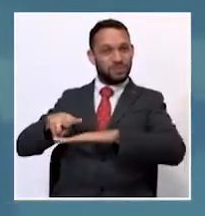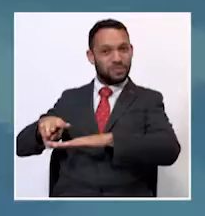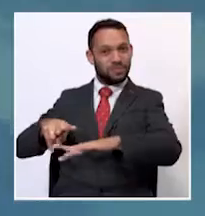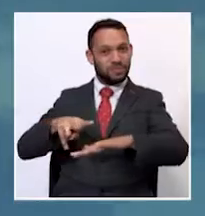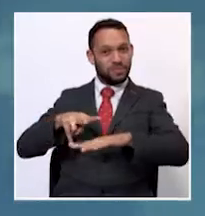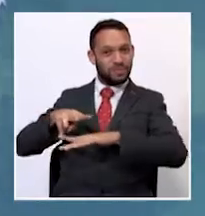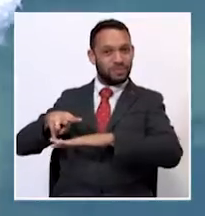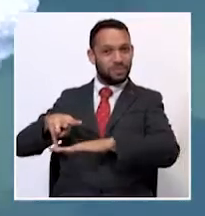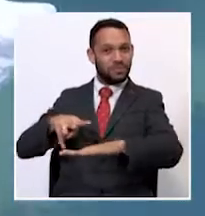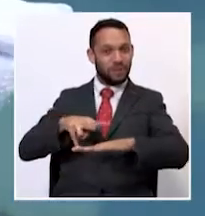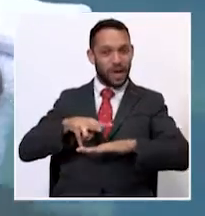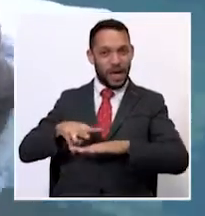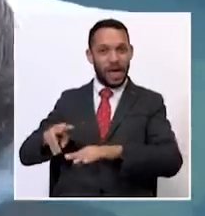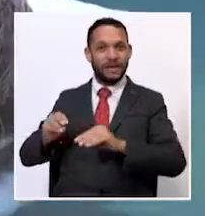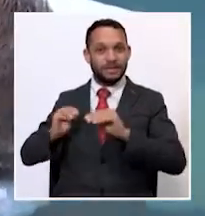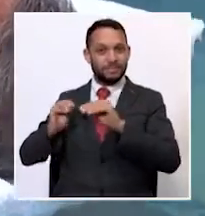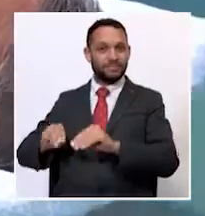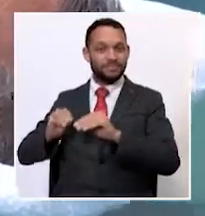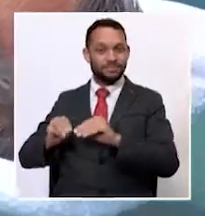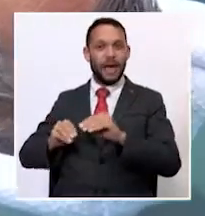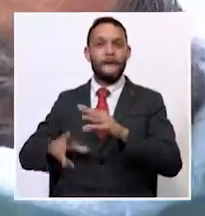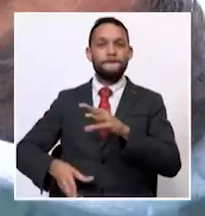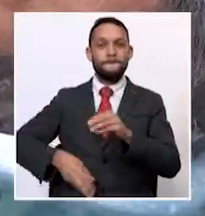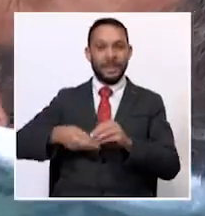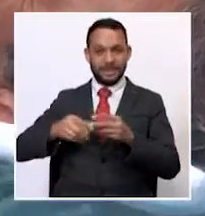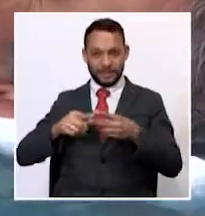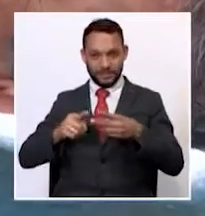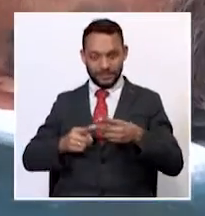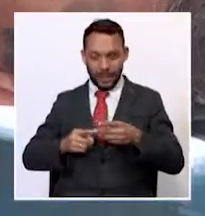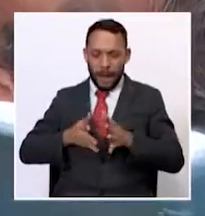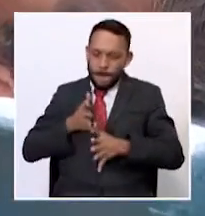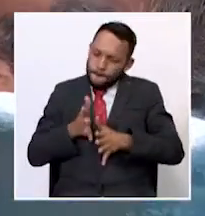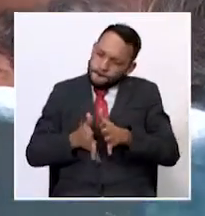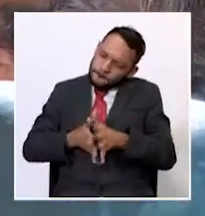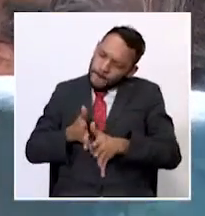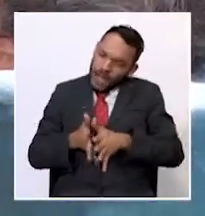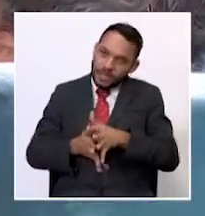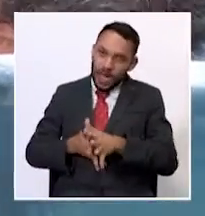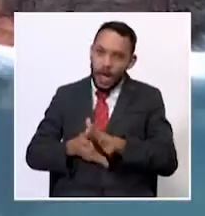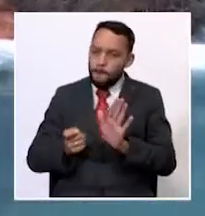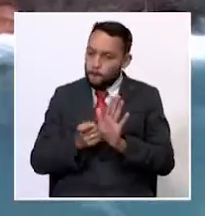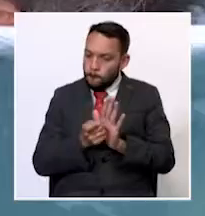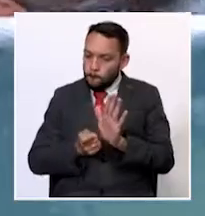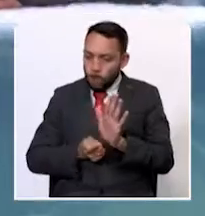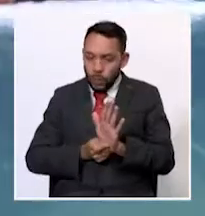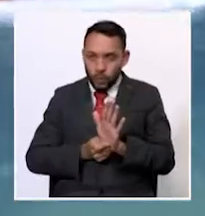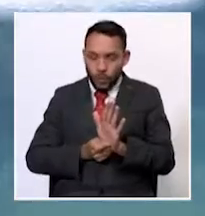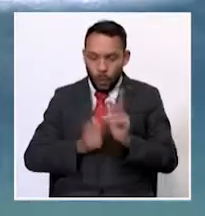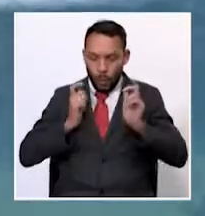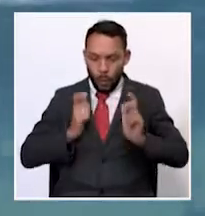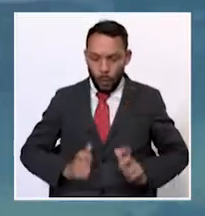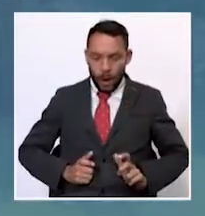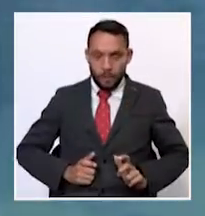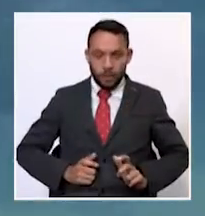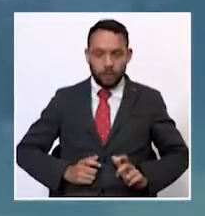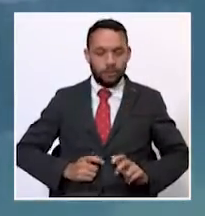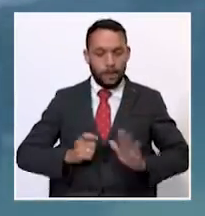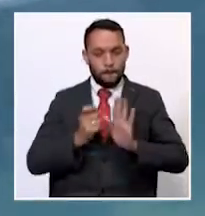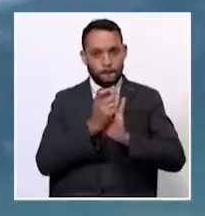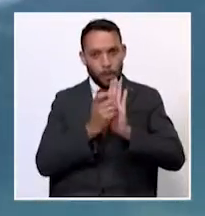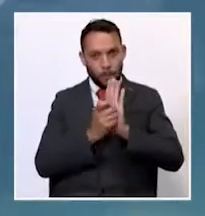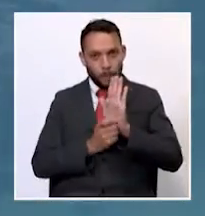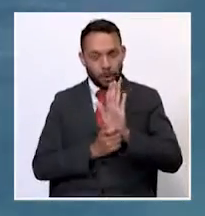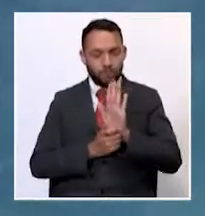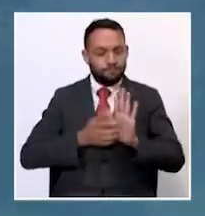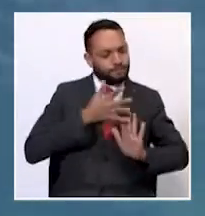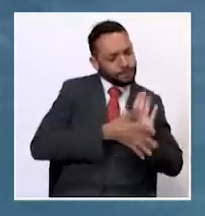es donde empieza la parte del masaje shiatsu, donde hay una presión sobre ciertos puntos específicos alrededor de la columna, a lo